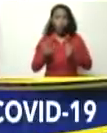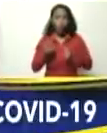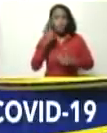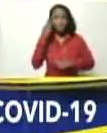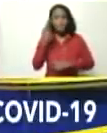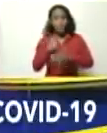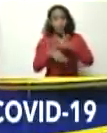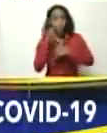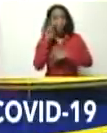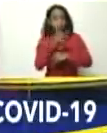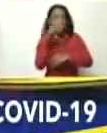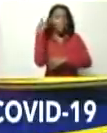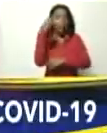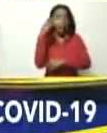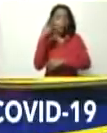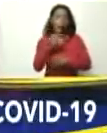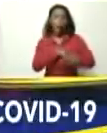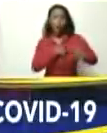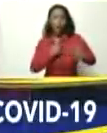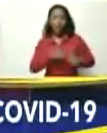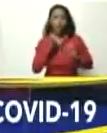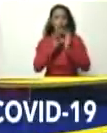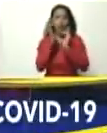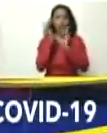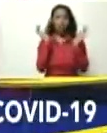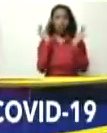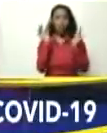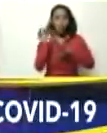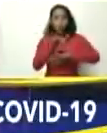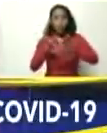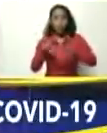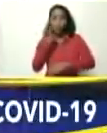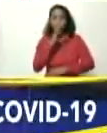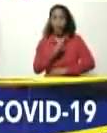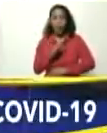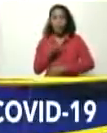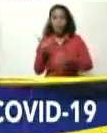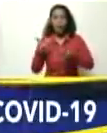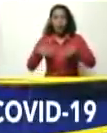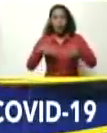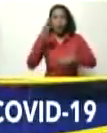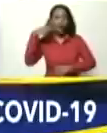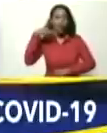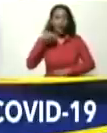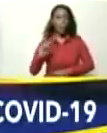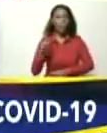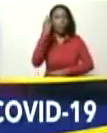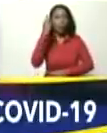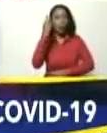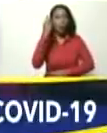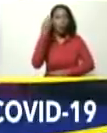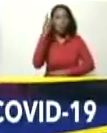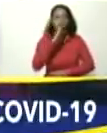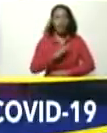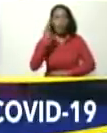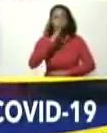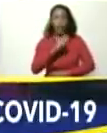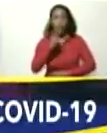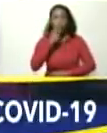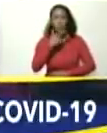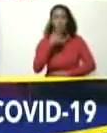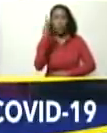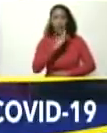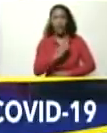ver, parroquia Corazón de Jesús, municipio Barinas, sector Negro Primero. Barinas, Barinas, linda